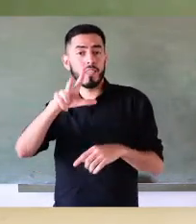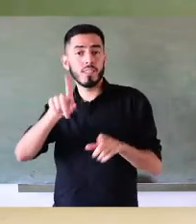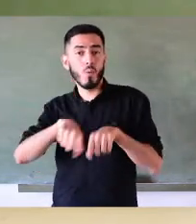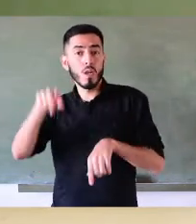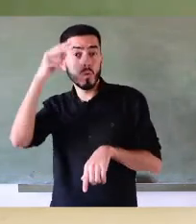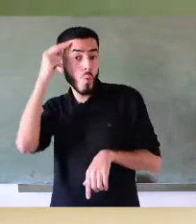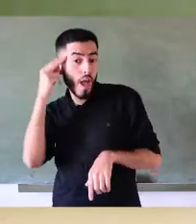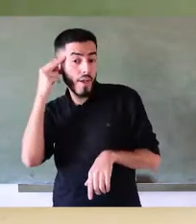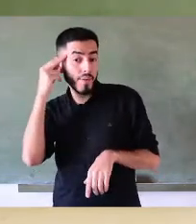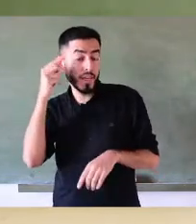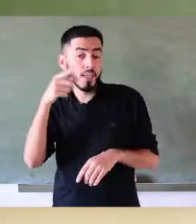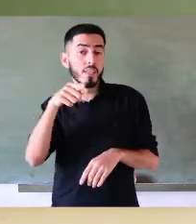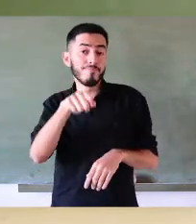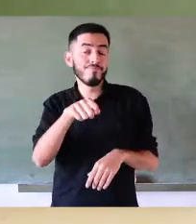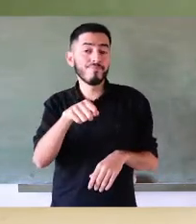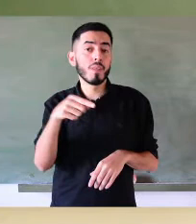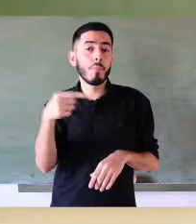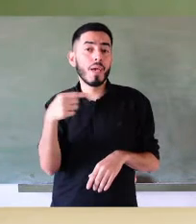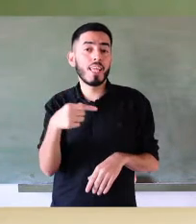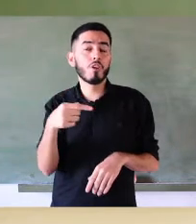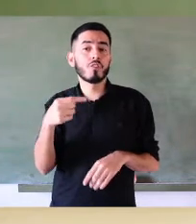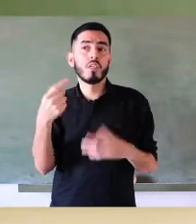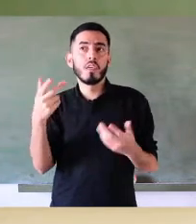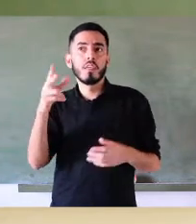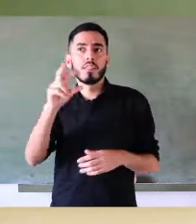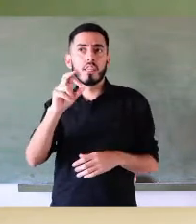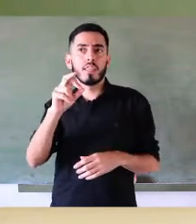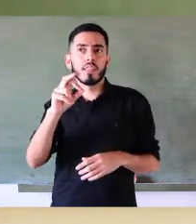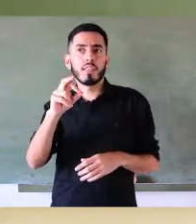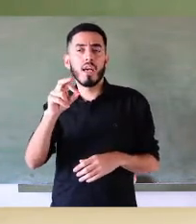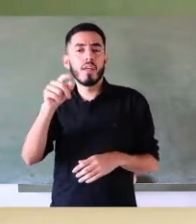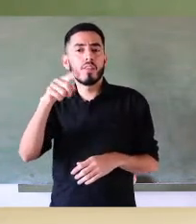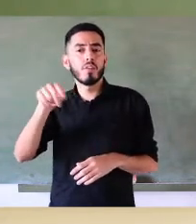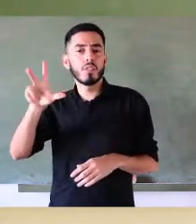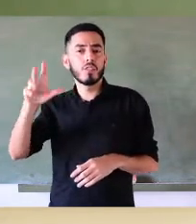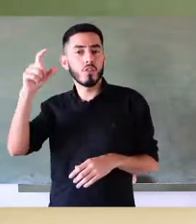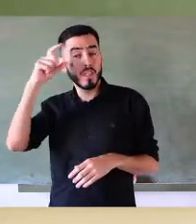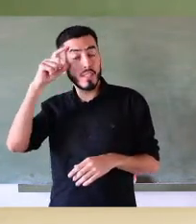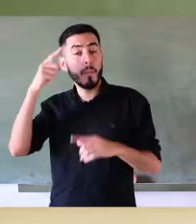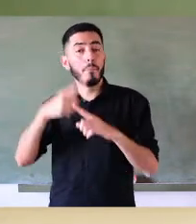esto le tengo que restar 30 dividido a 3 son 10, por una 10,